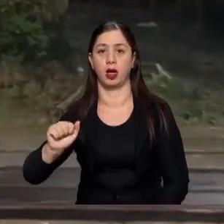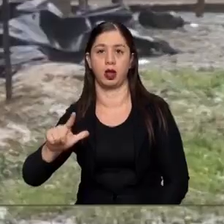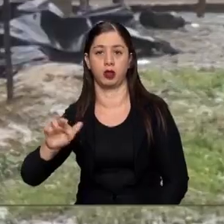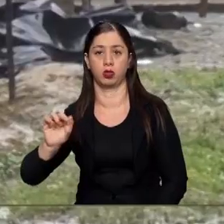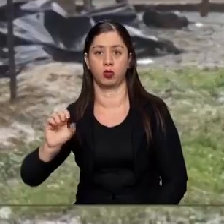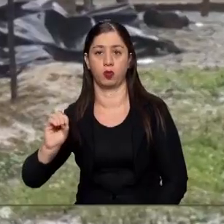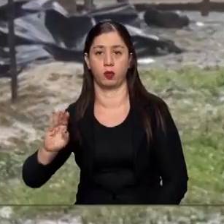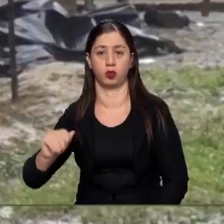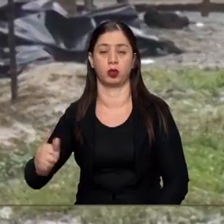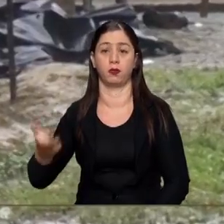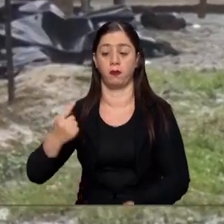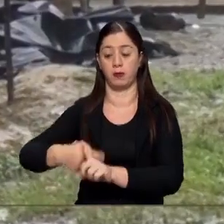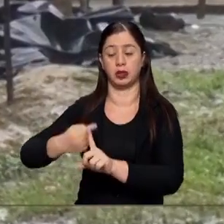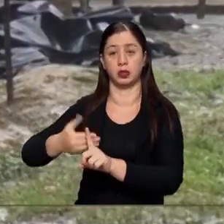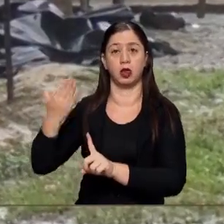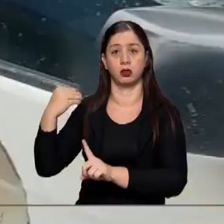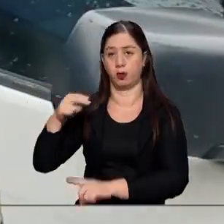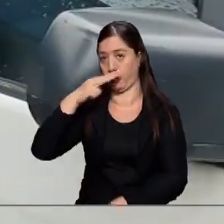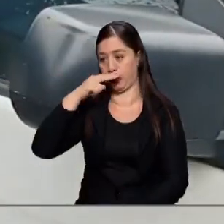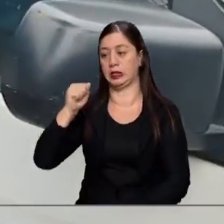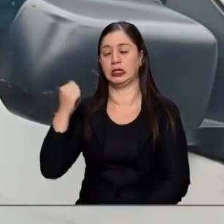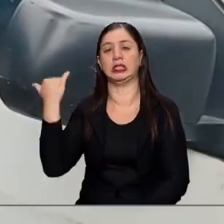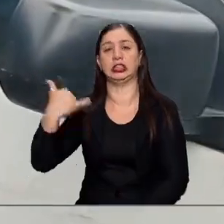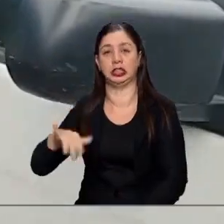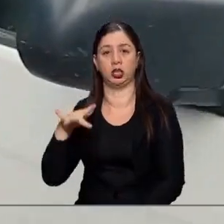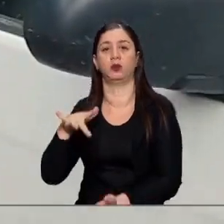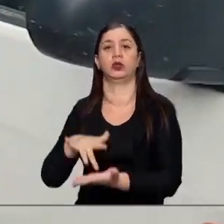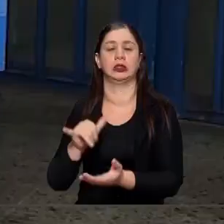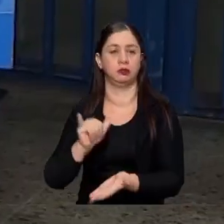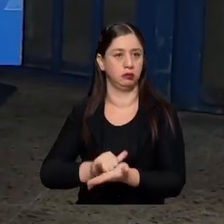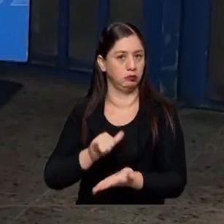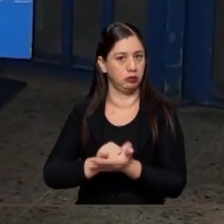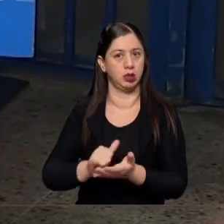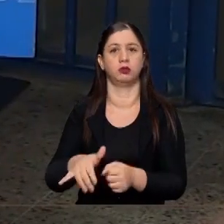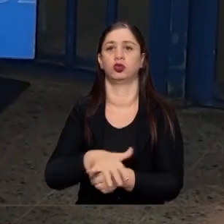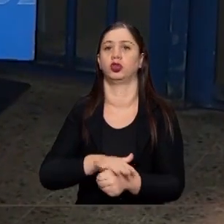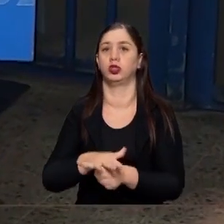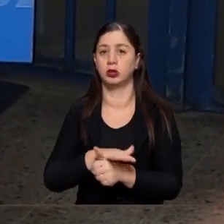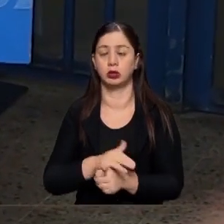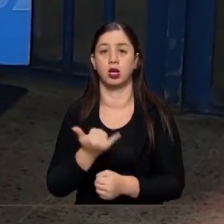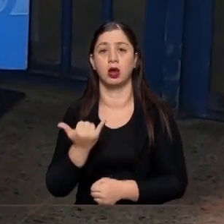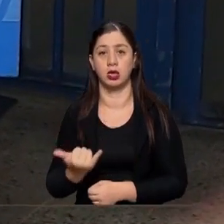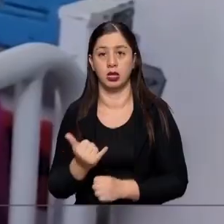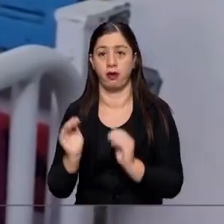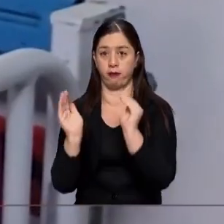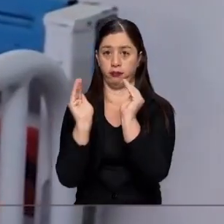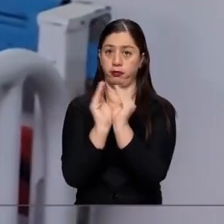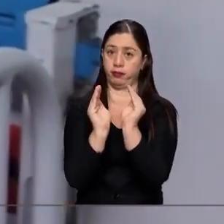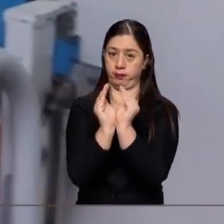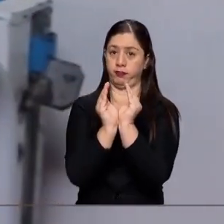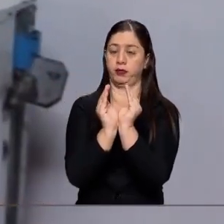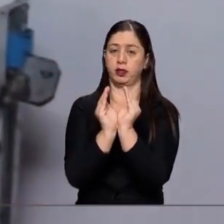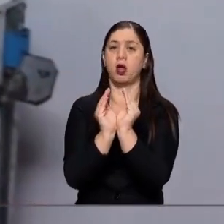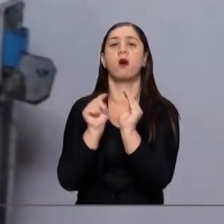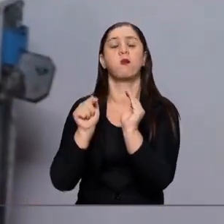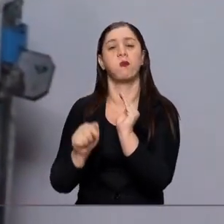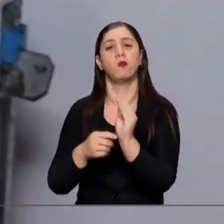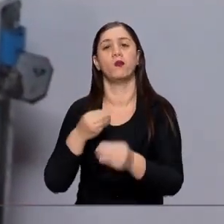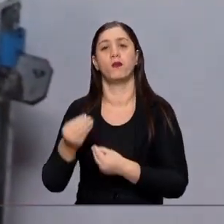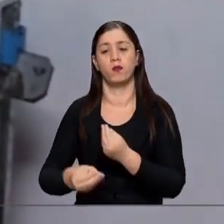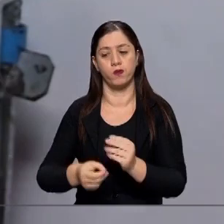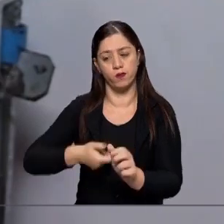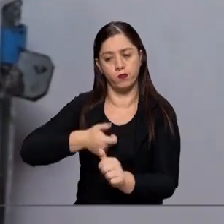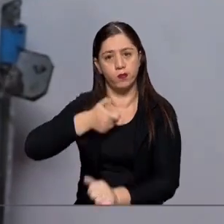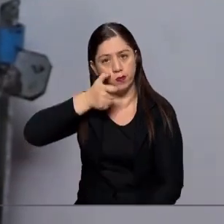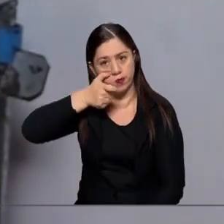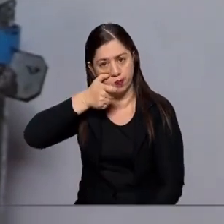clínica, hace algunos meses esta niña ya había sido atendida por la misma situación y para ese momento el Instituto Colombiano de Bienestar Familiar hizo seguimiento